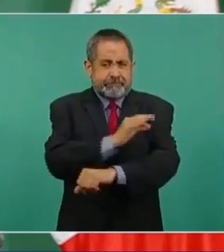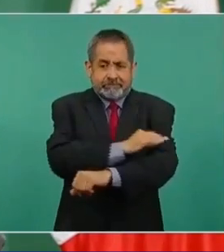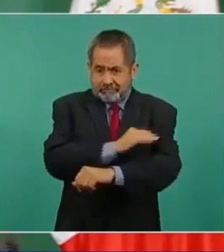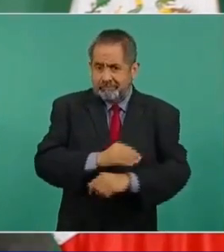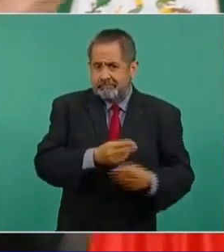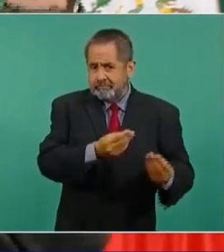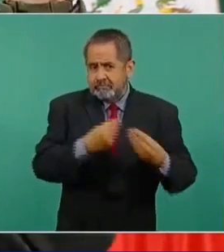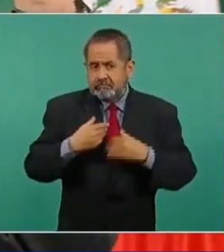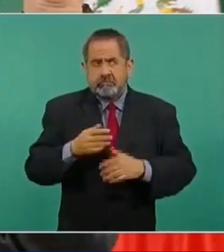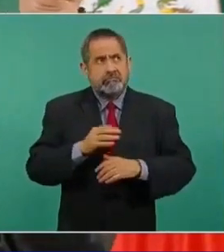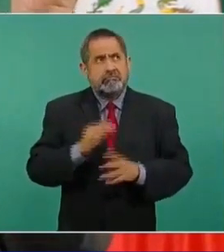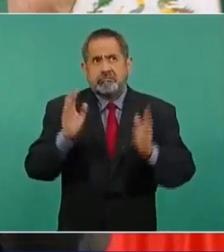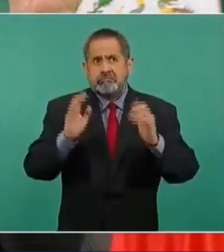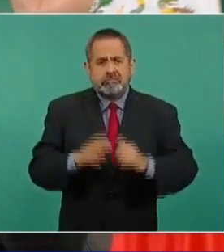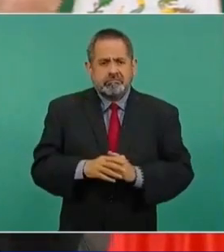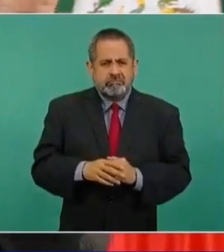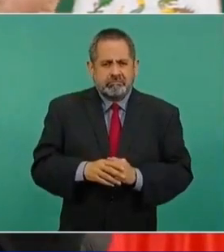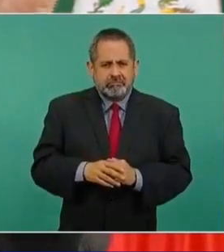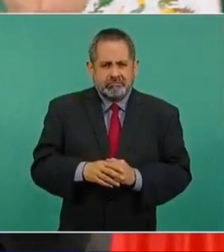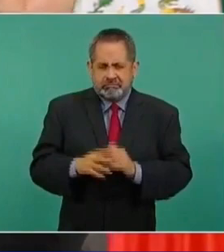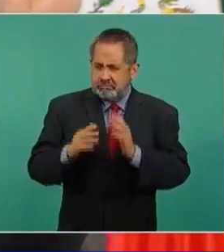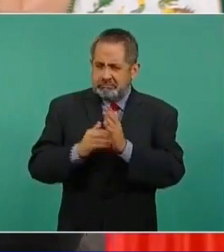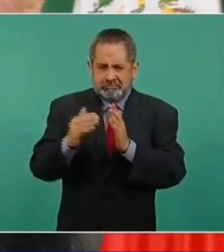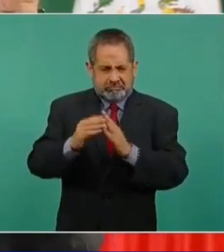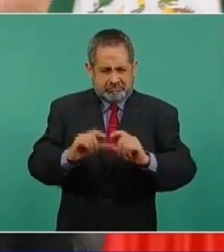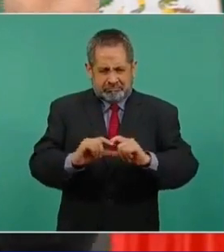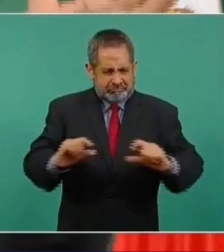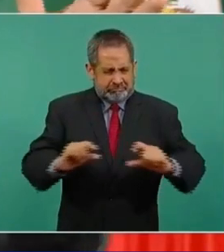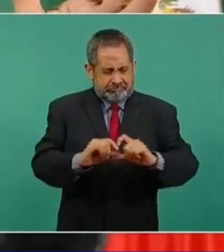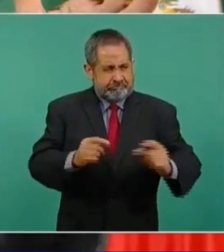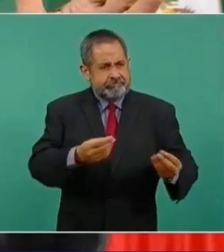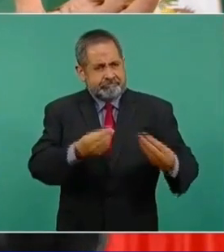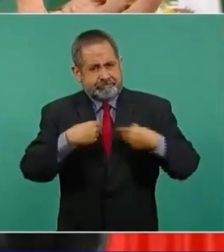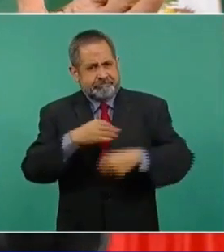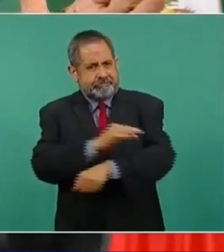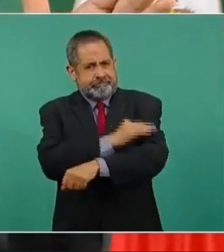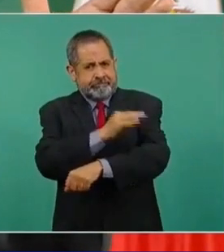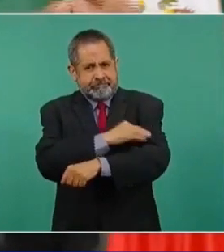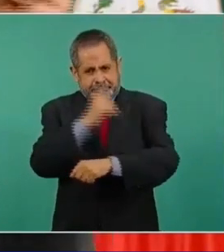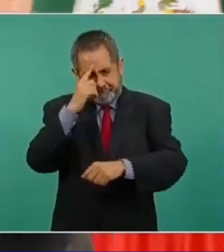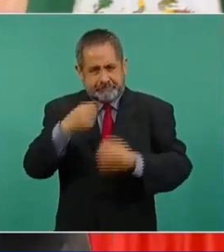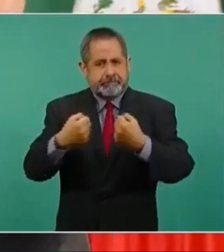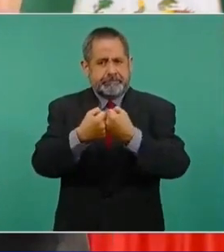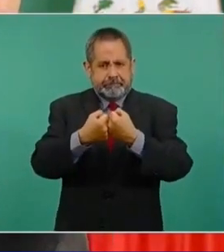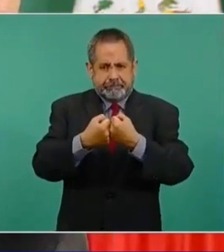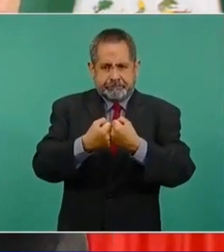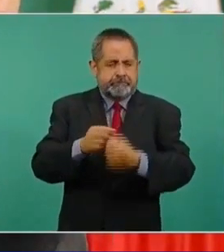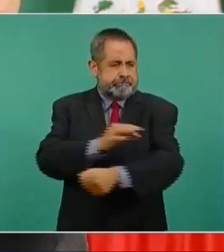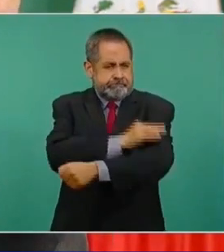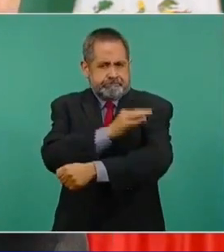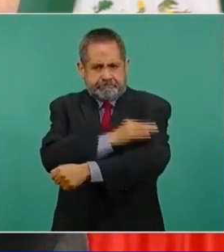Nos entregaron millones de dosis para vacunar en la frontera